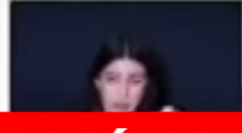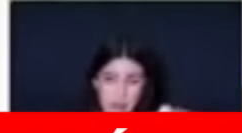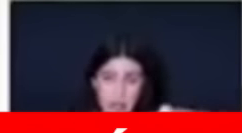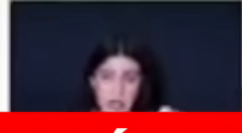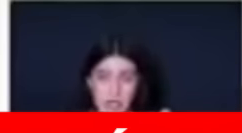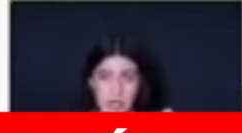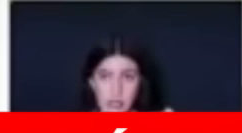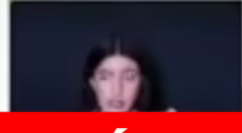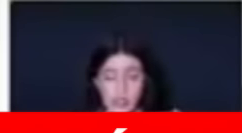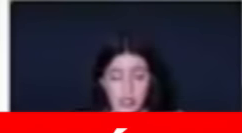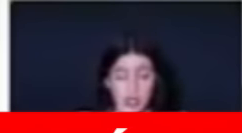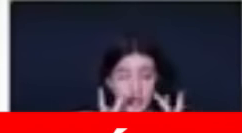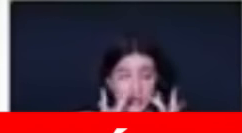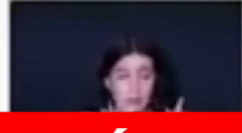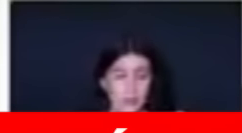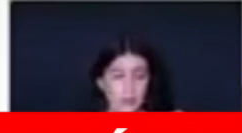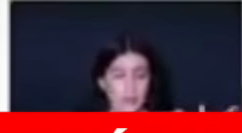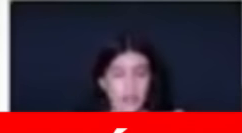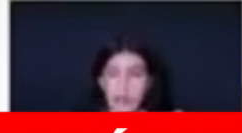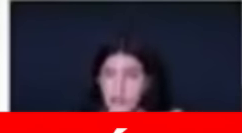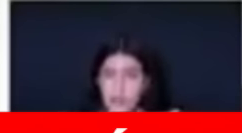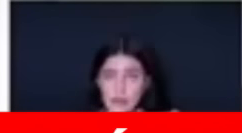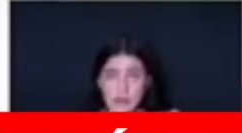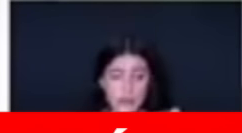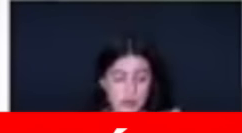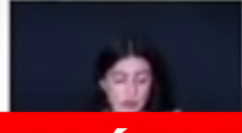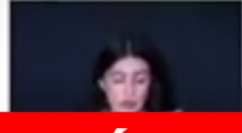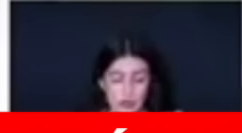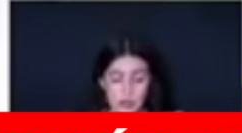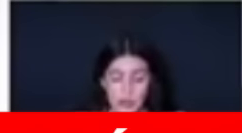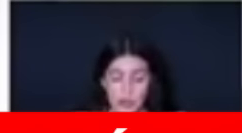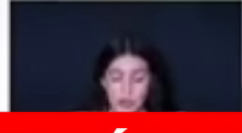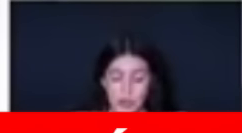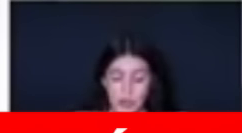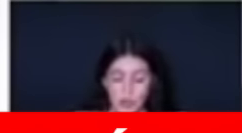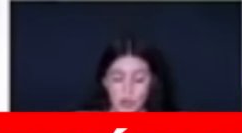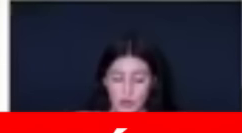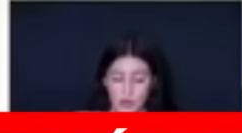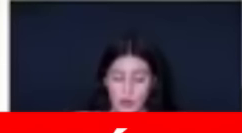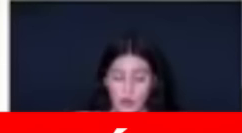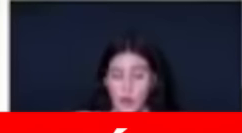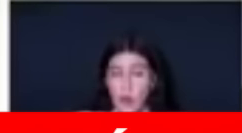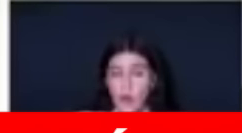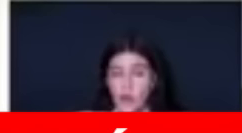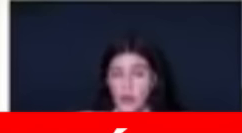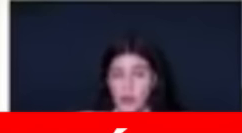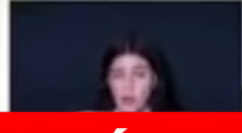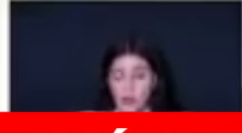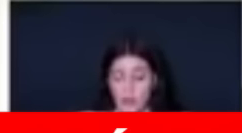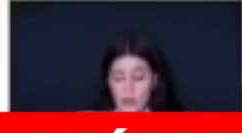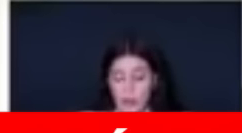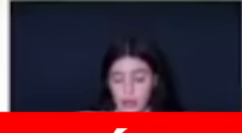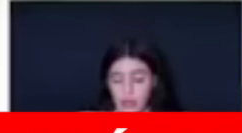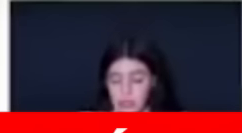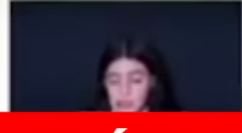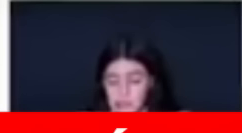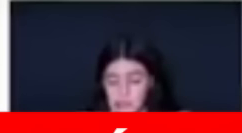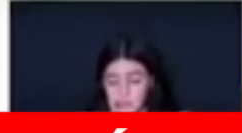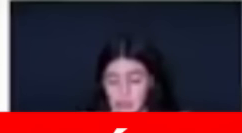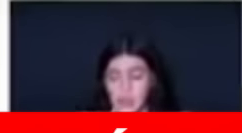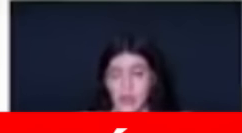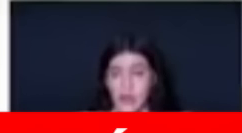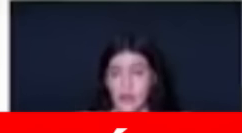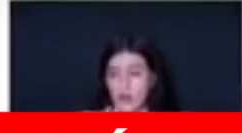desplazarse, obligadas por los narcotraficantes o a sembrar sus propias tierras con